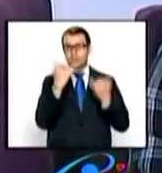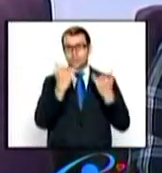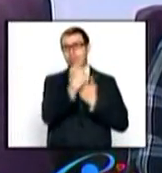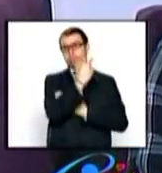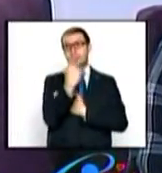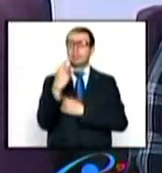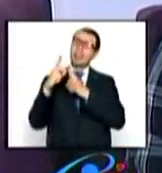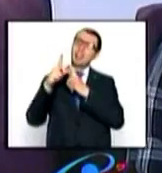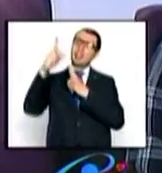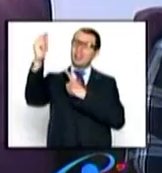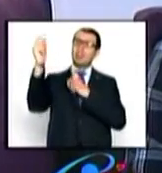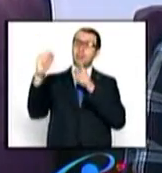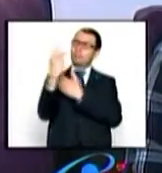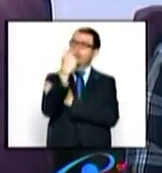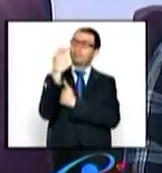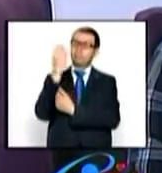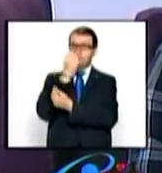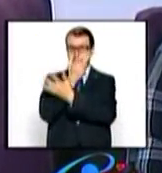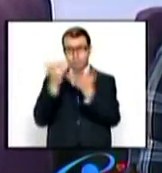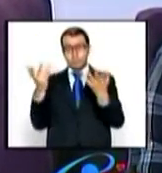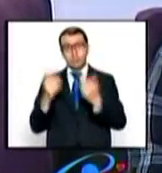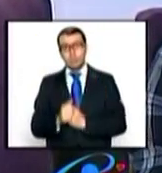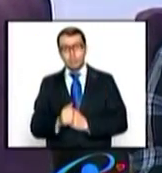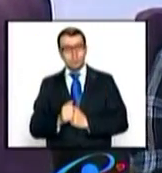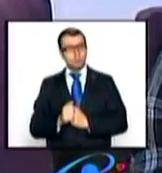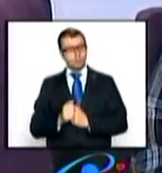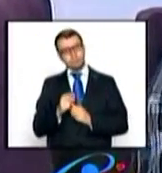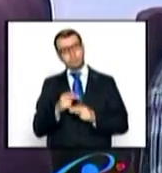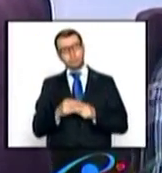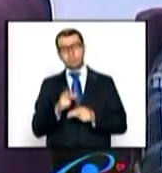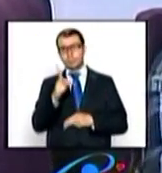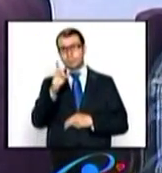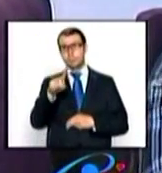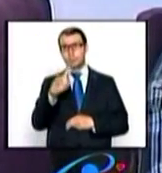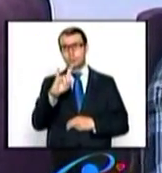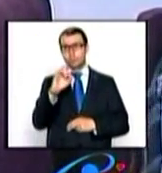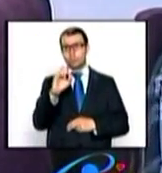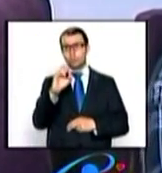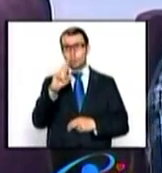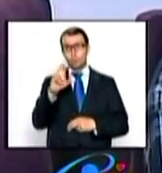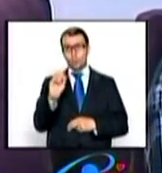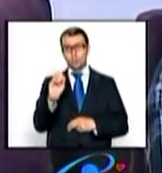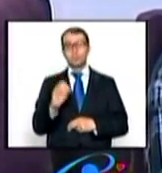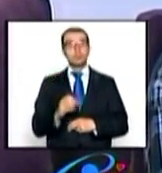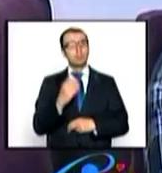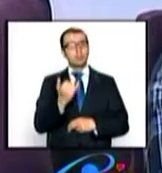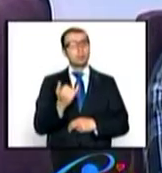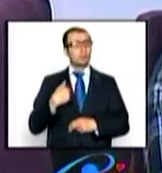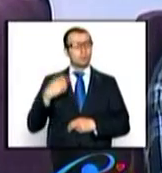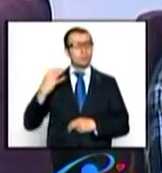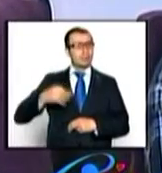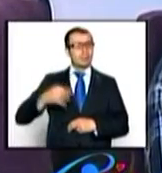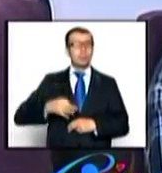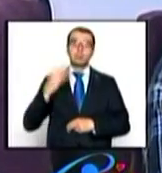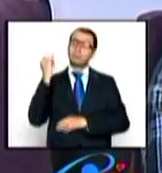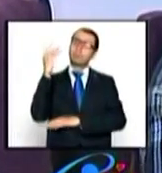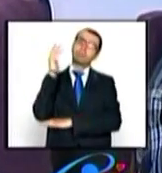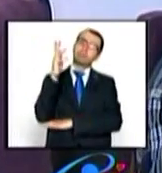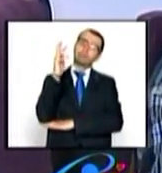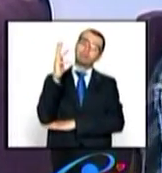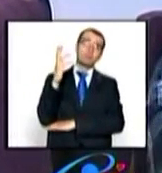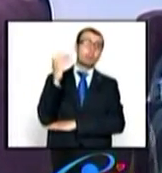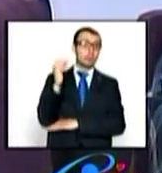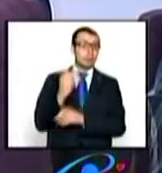país. Bueno, hablando de sueros, como siempre lo digo en las conferencias que dicto a nivel de salud, es muy llamativo como